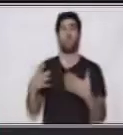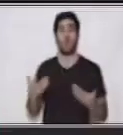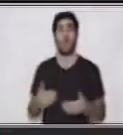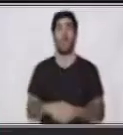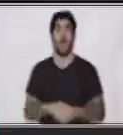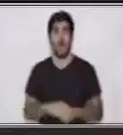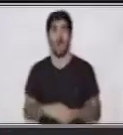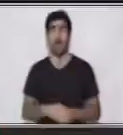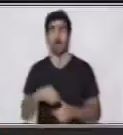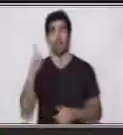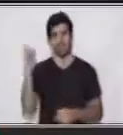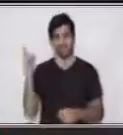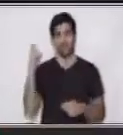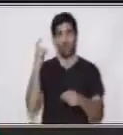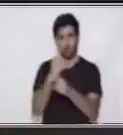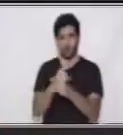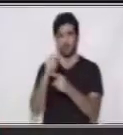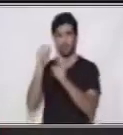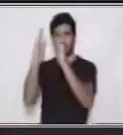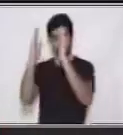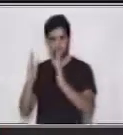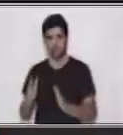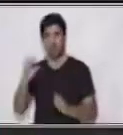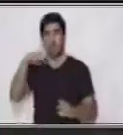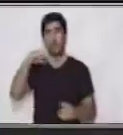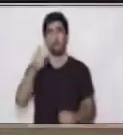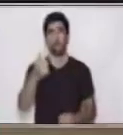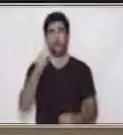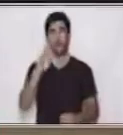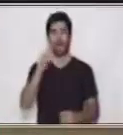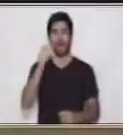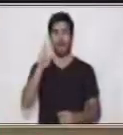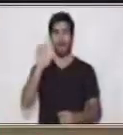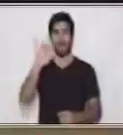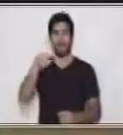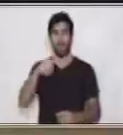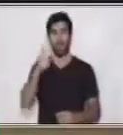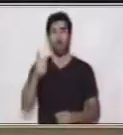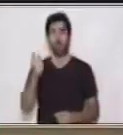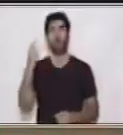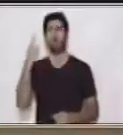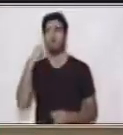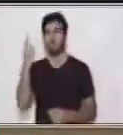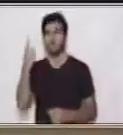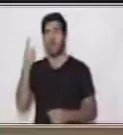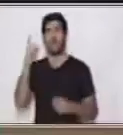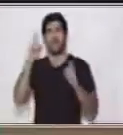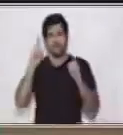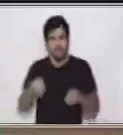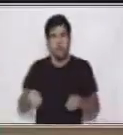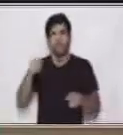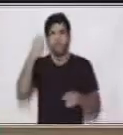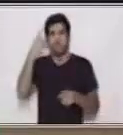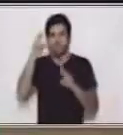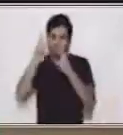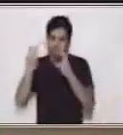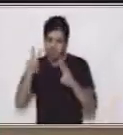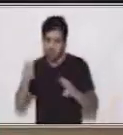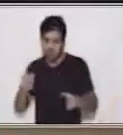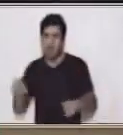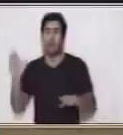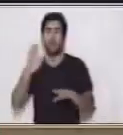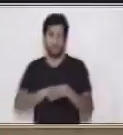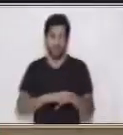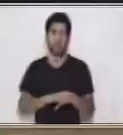Correcto, es una paradoja, porque nos exige entenderlo un poco más, nos exige analizar qué es lo que nos